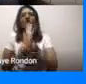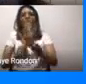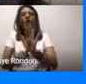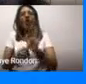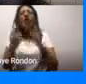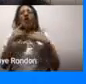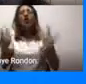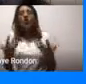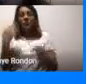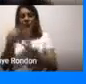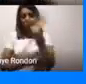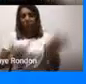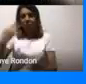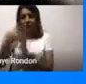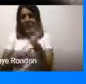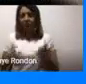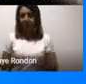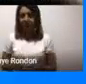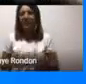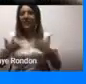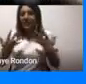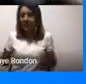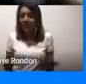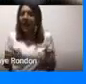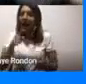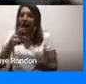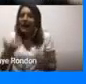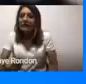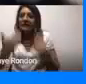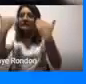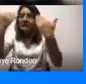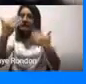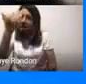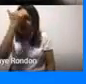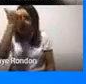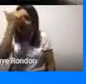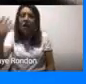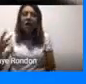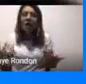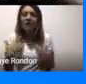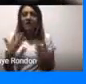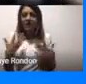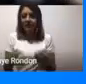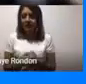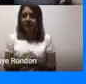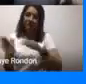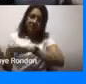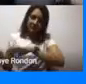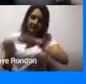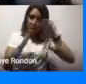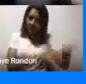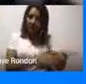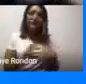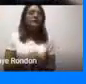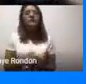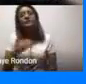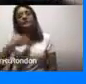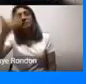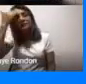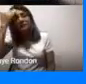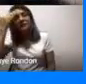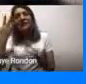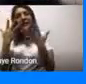voy a cuidar también. Entonces, eso me permite saber qué quiero. Por otro lado, voy a querer